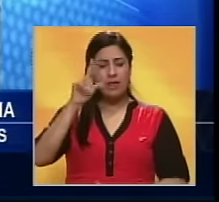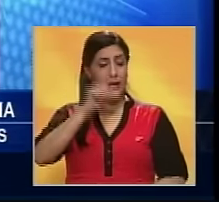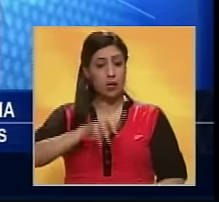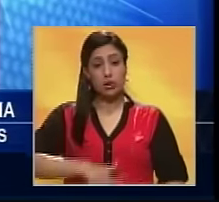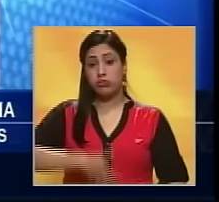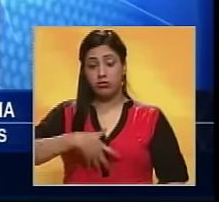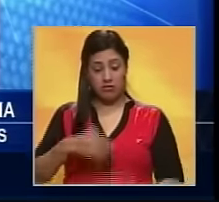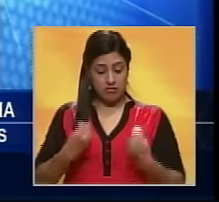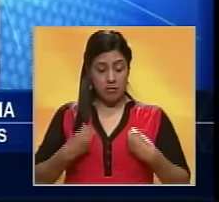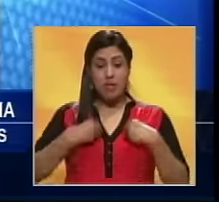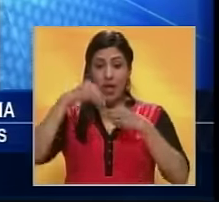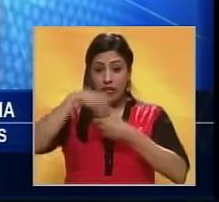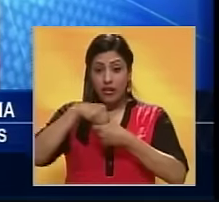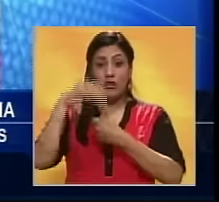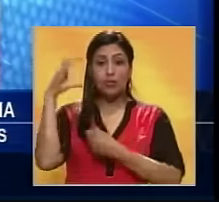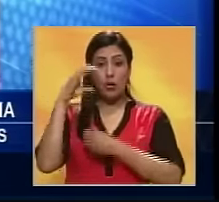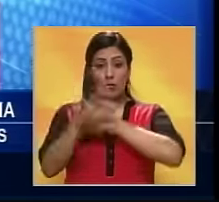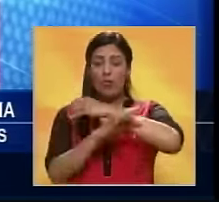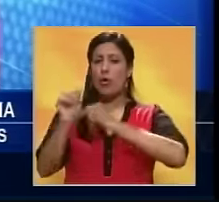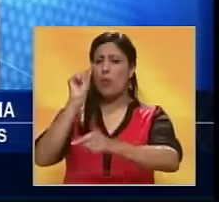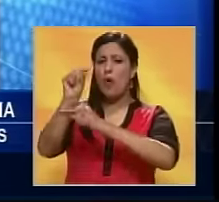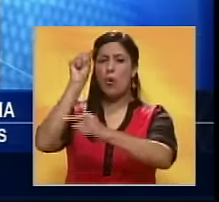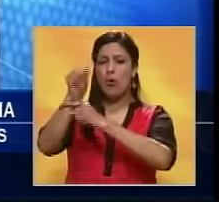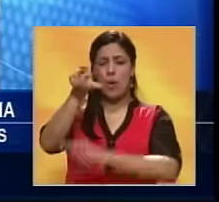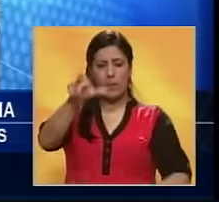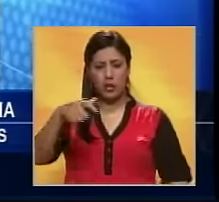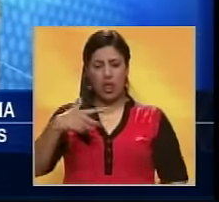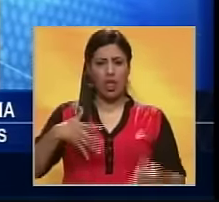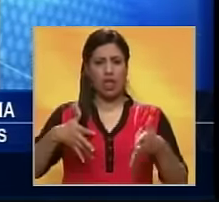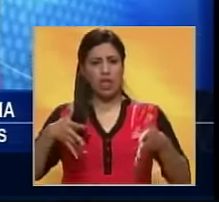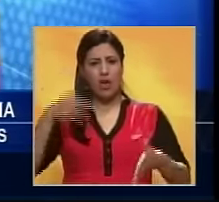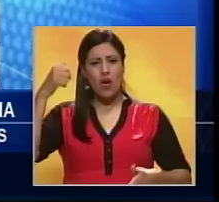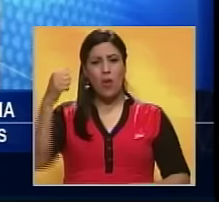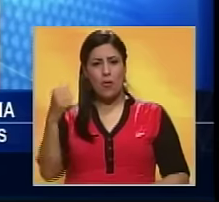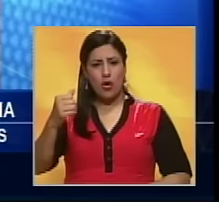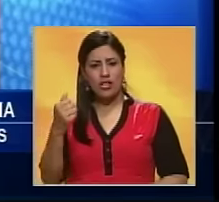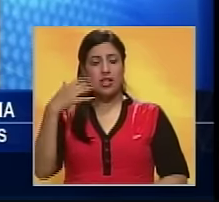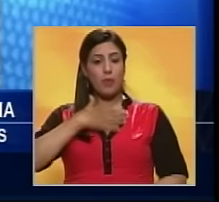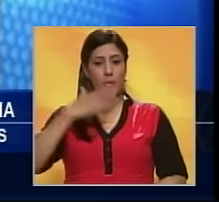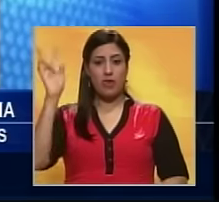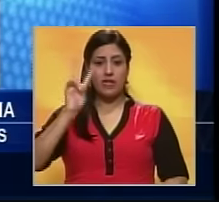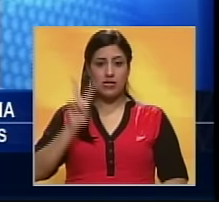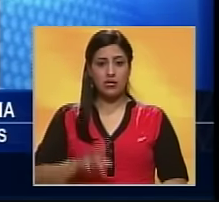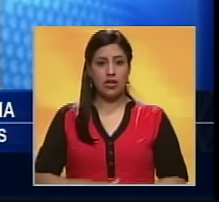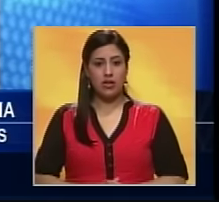Enfurecidos, los habitantes de esta zona les reclamaron a los uniformados del vecino país.